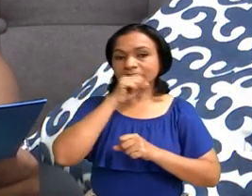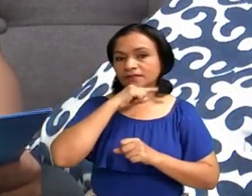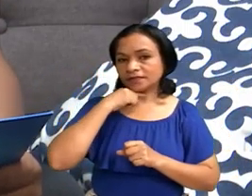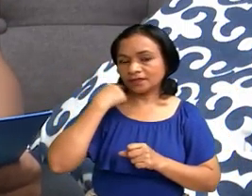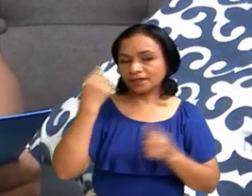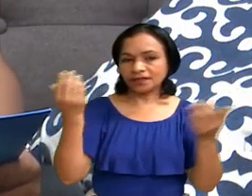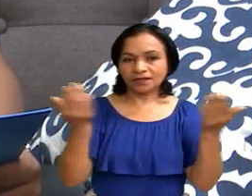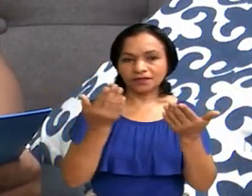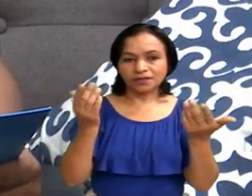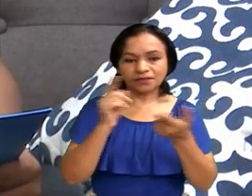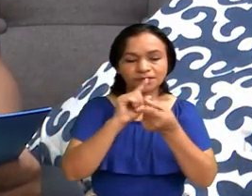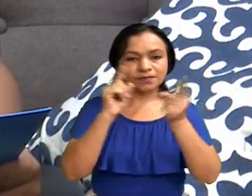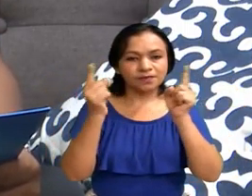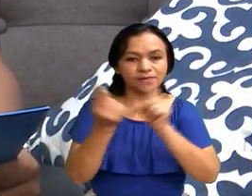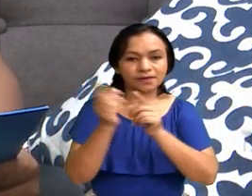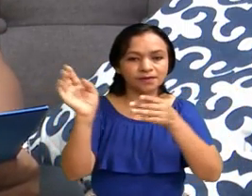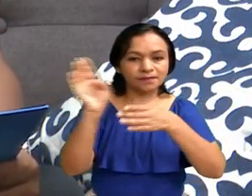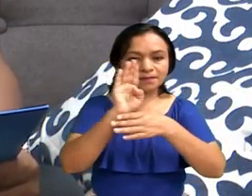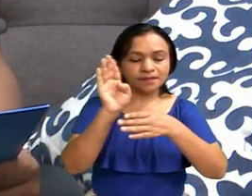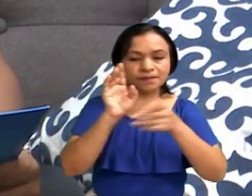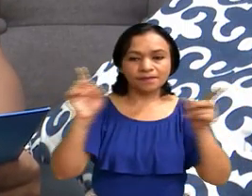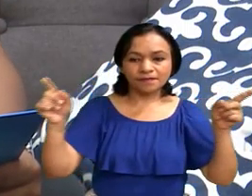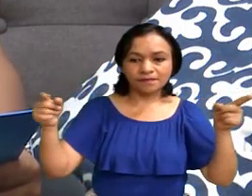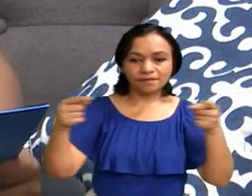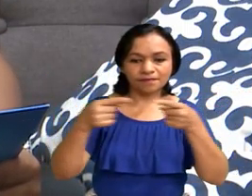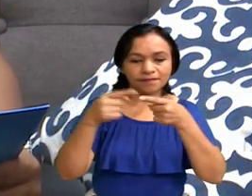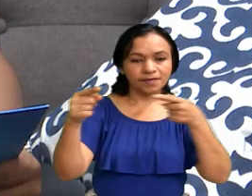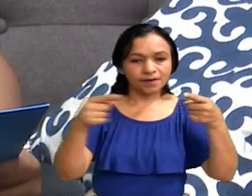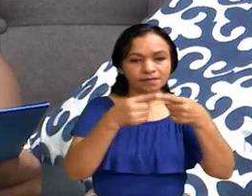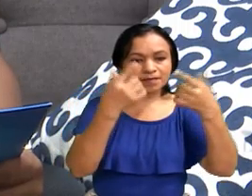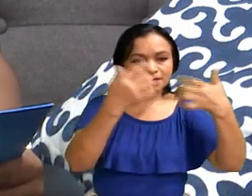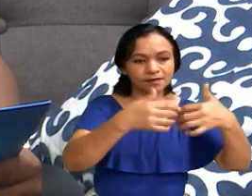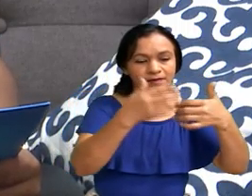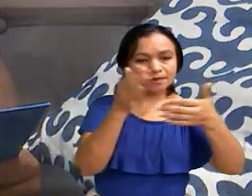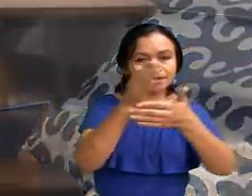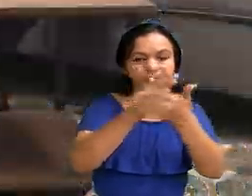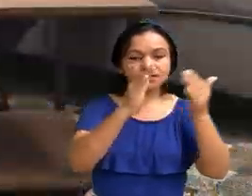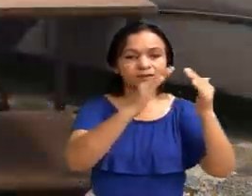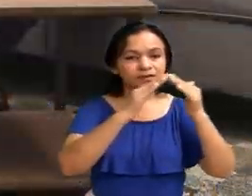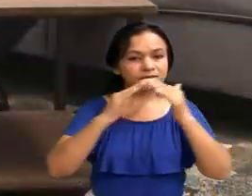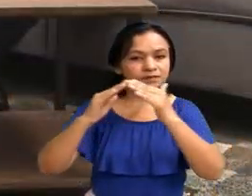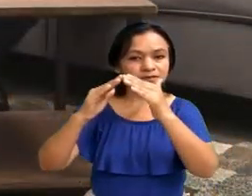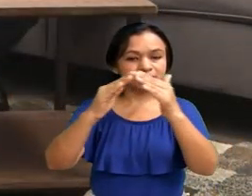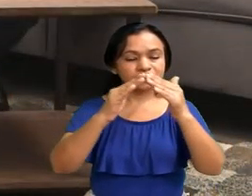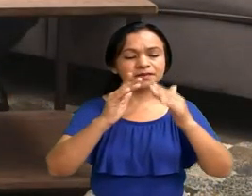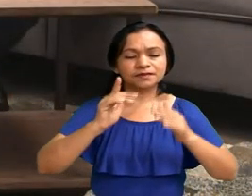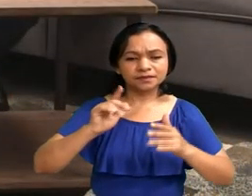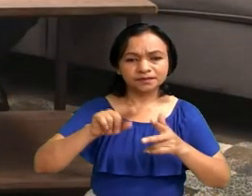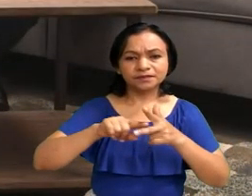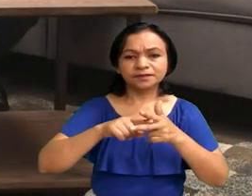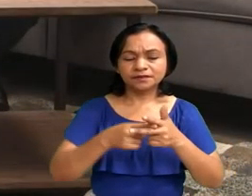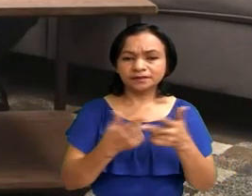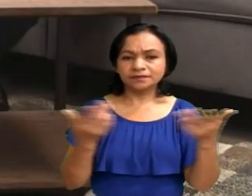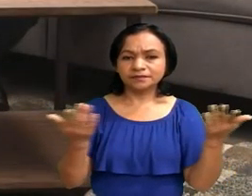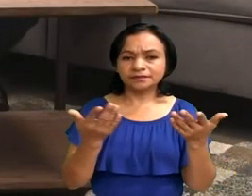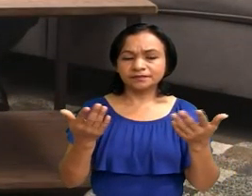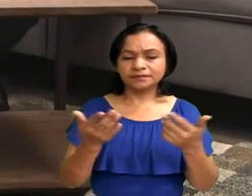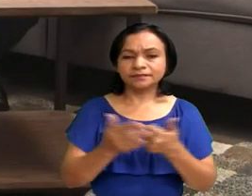va cambiando, según el Banco Central, los mapas de dinamismo empresarial en algunas ciudades y tienden a partir en principio de la calidad